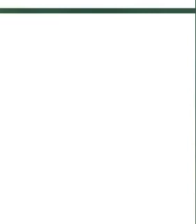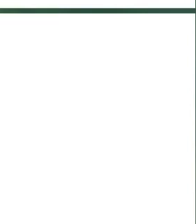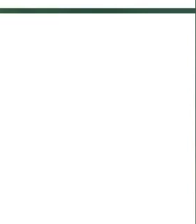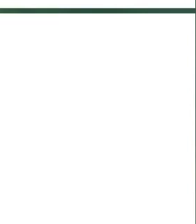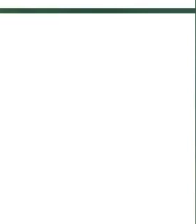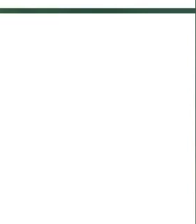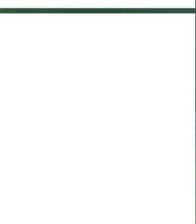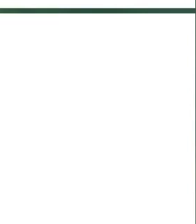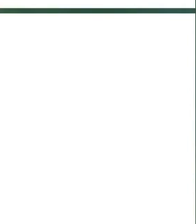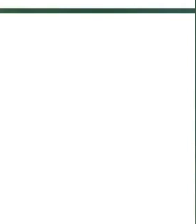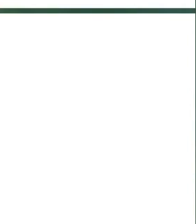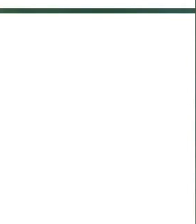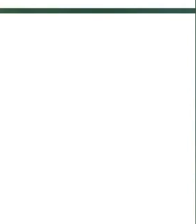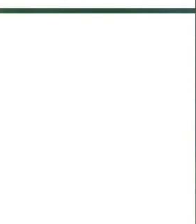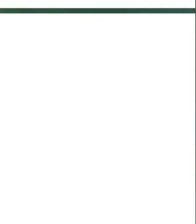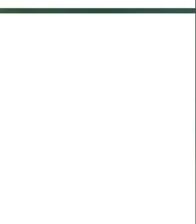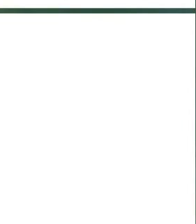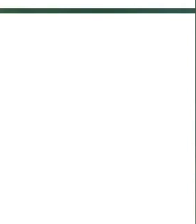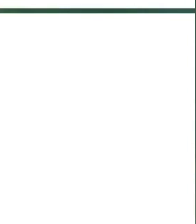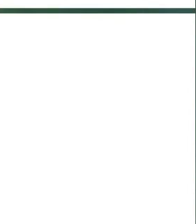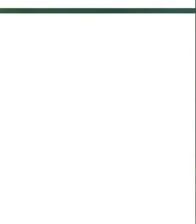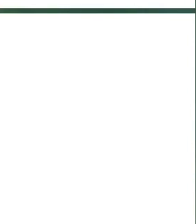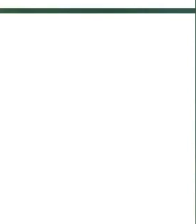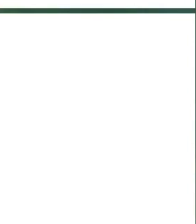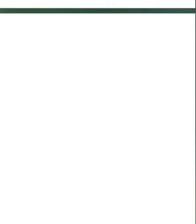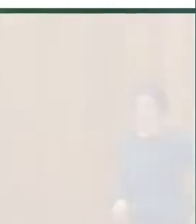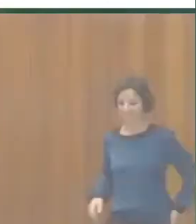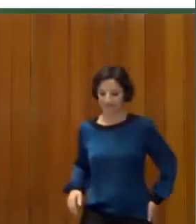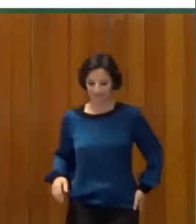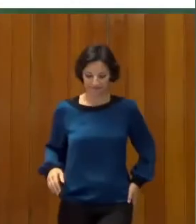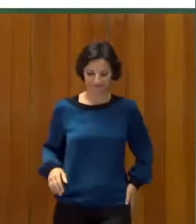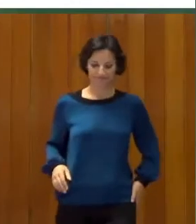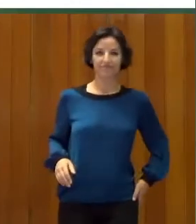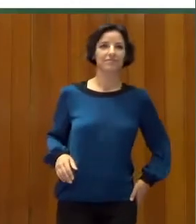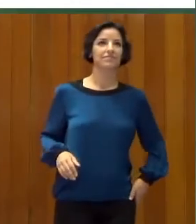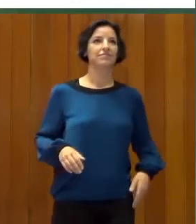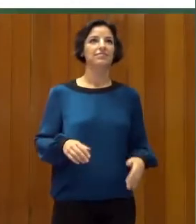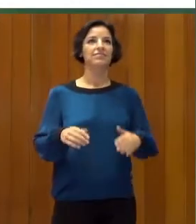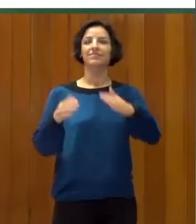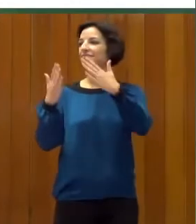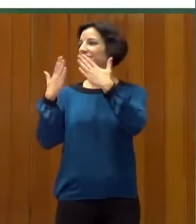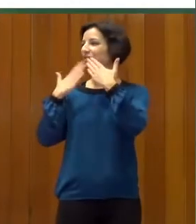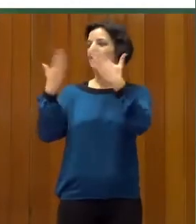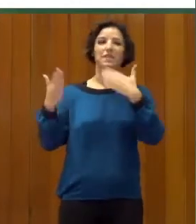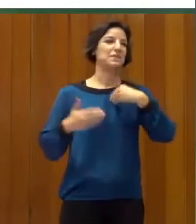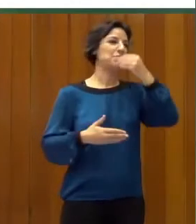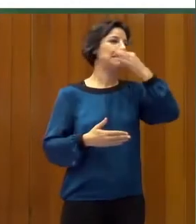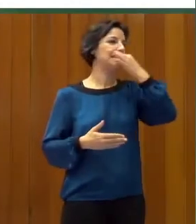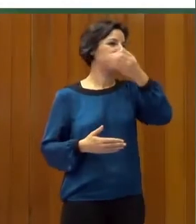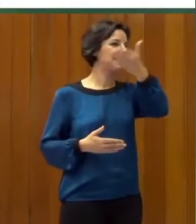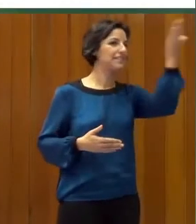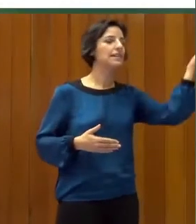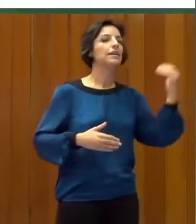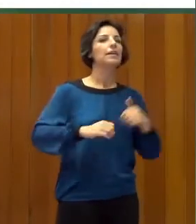efecto Stroop en la lengua de signos española. Cuando quieras. Muchas gracias. Buenas tardes a todos. En primer